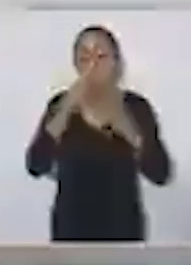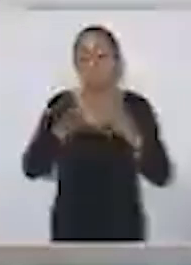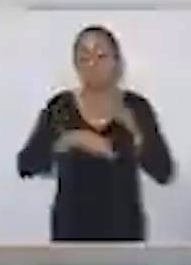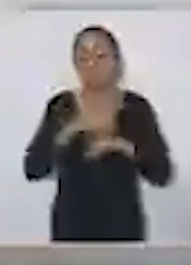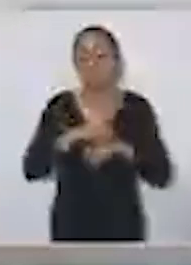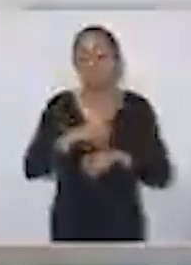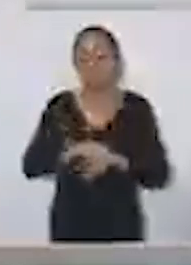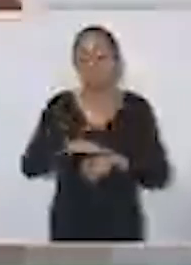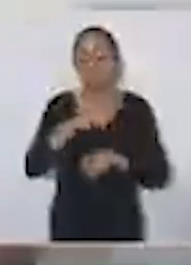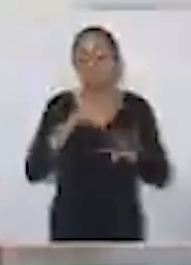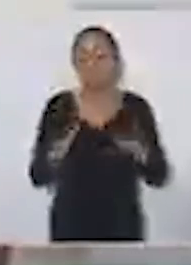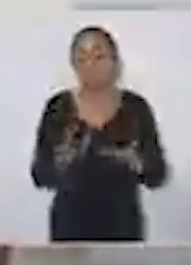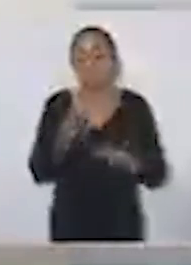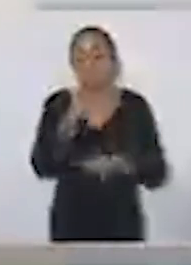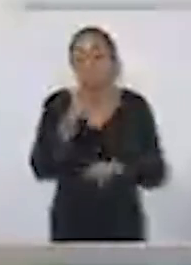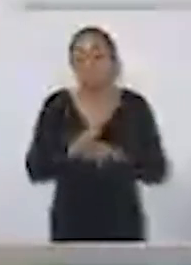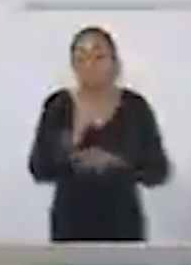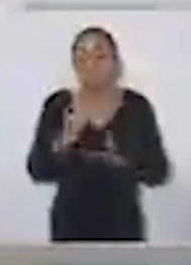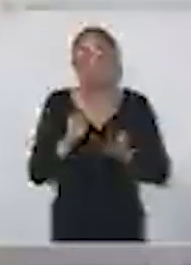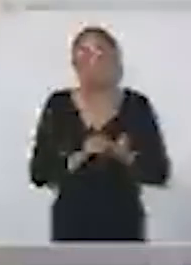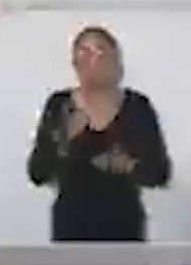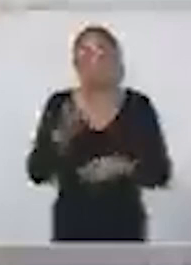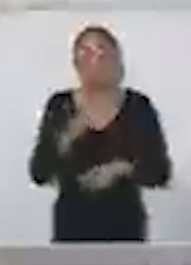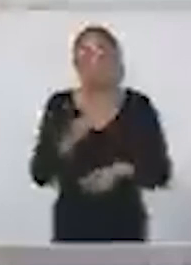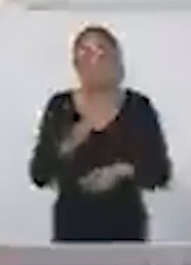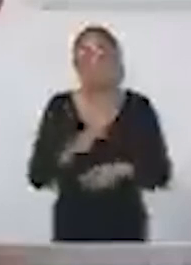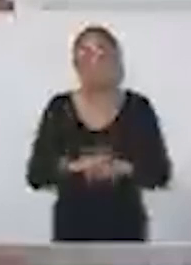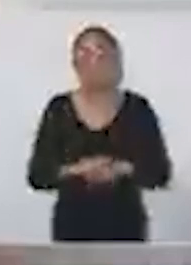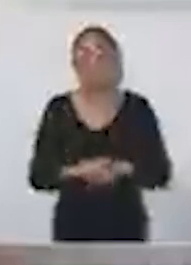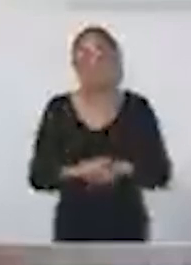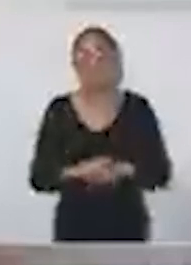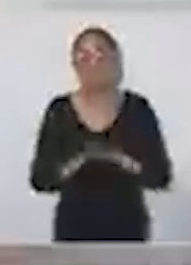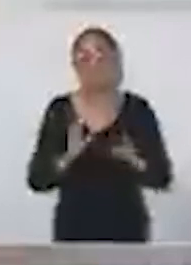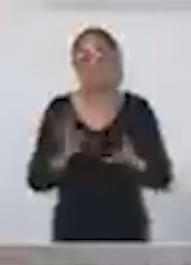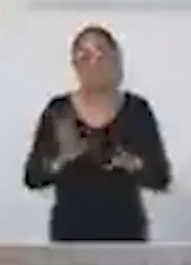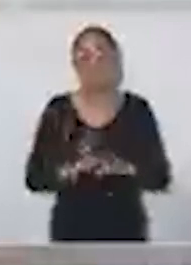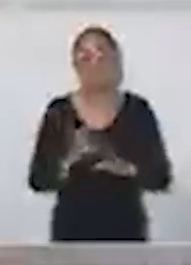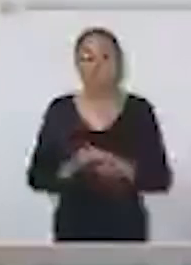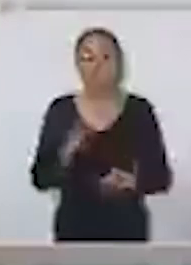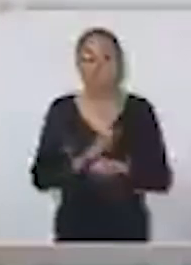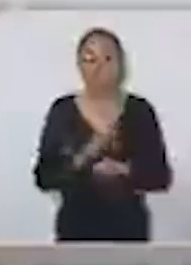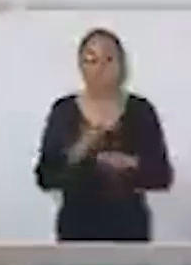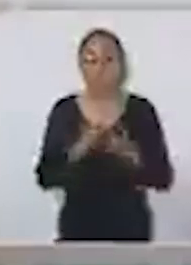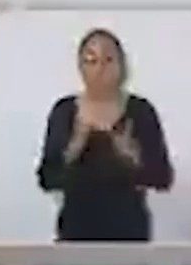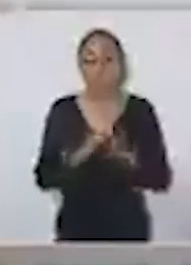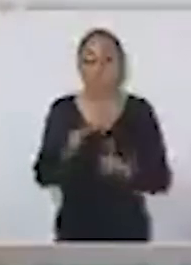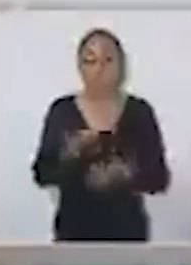las edades. Comentarte que en el 2018, ya en total de todos los grupos